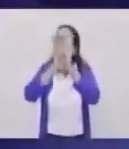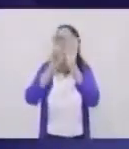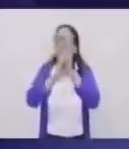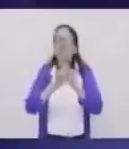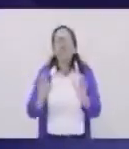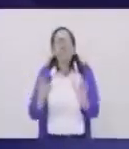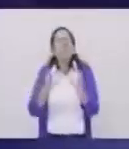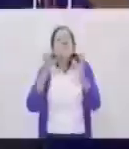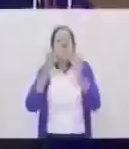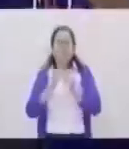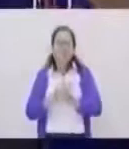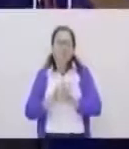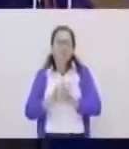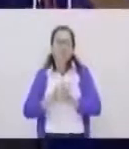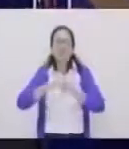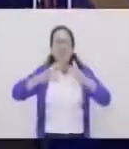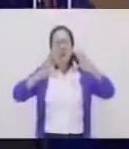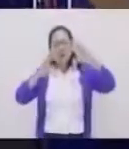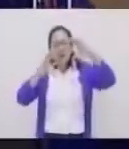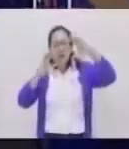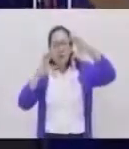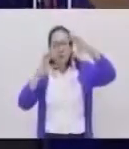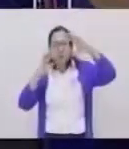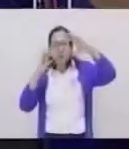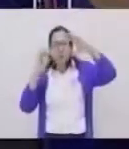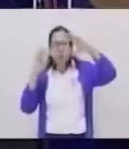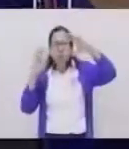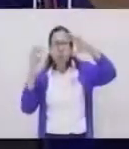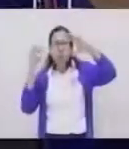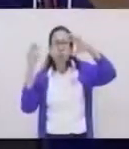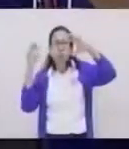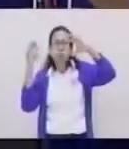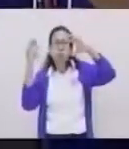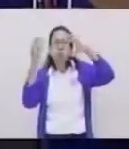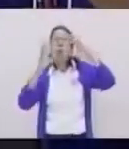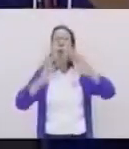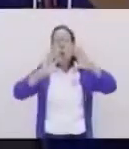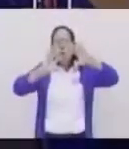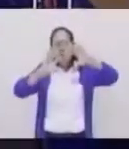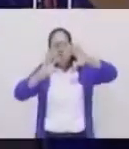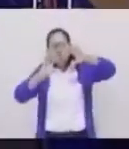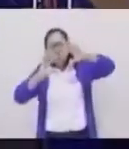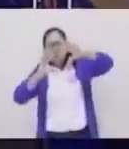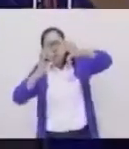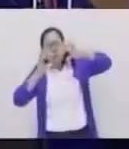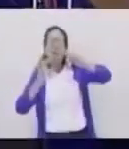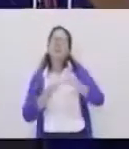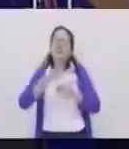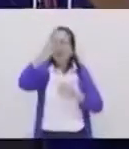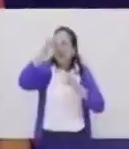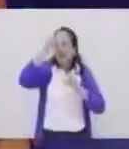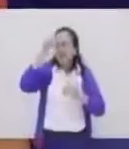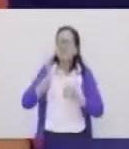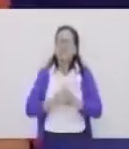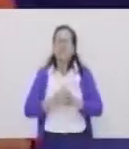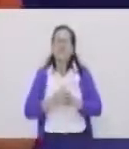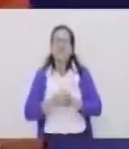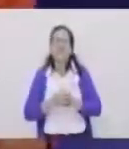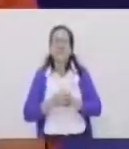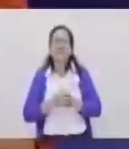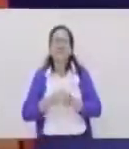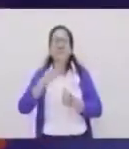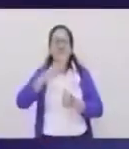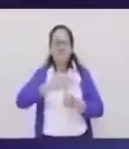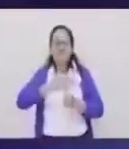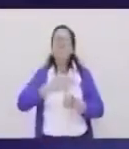ejemplo de cómo es el movimiento de rotación y el movimiento de traslación, ¿sí? Bueno, aquí tengo